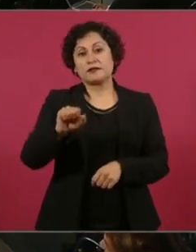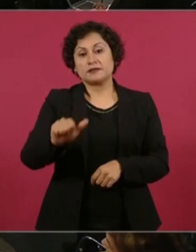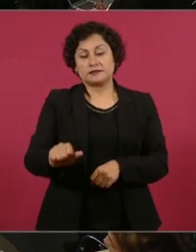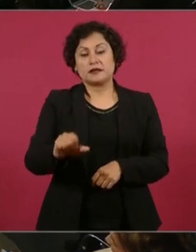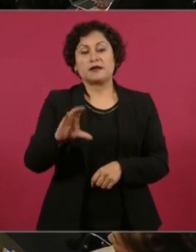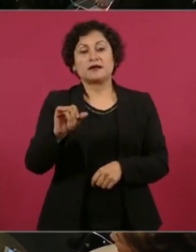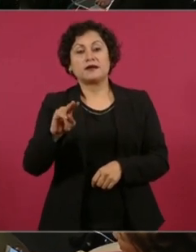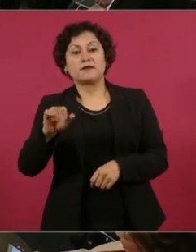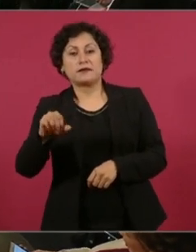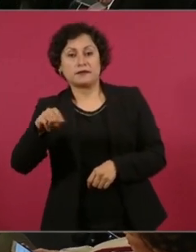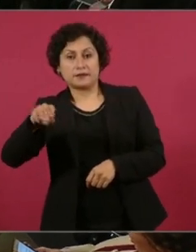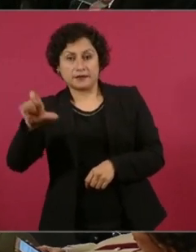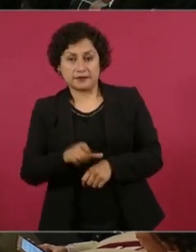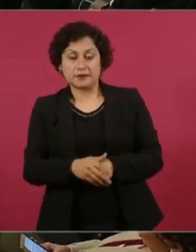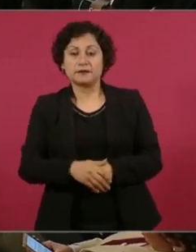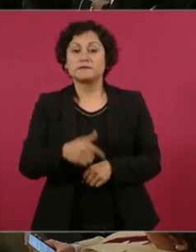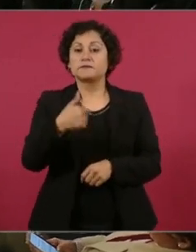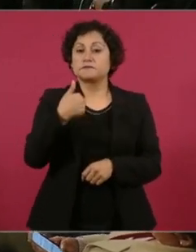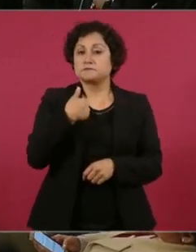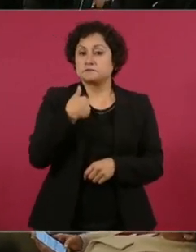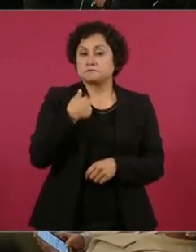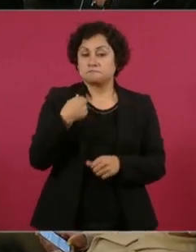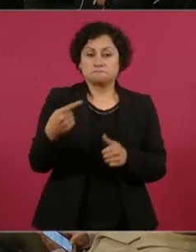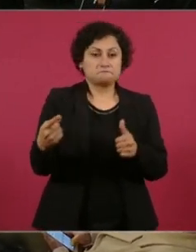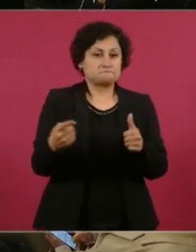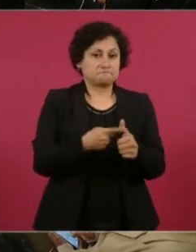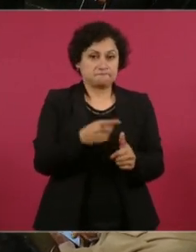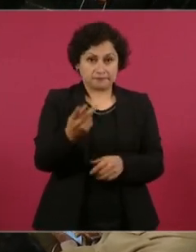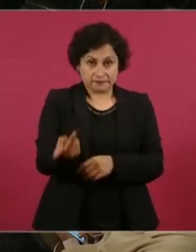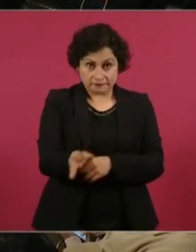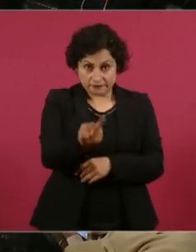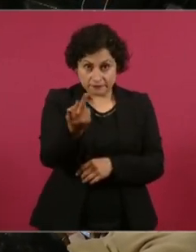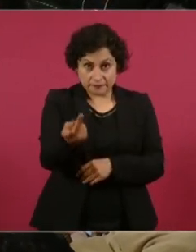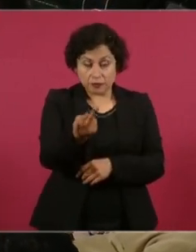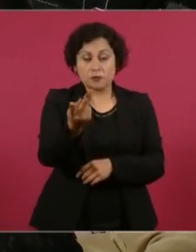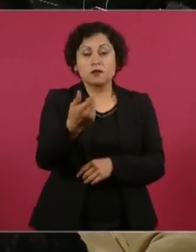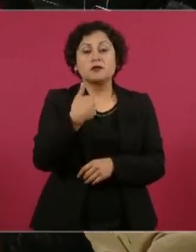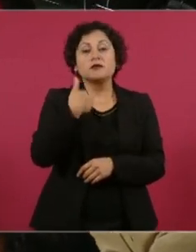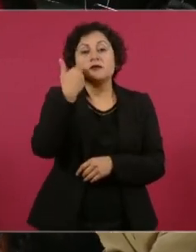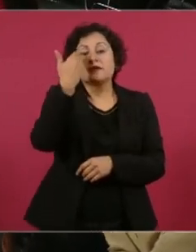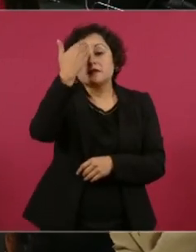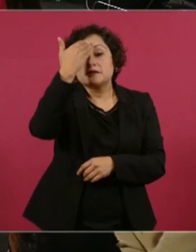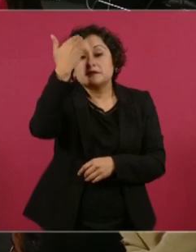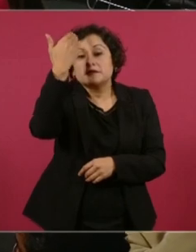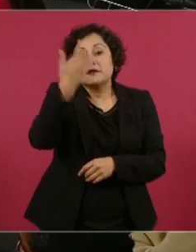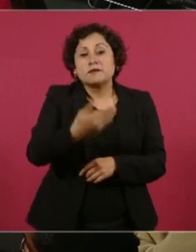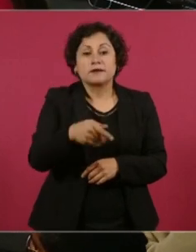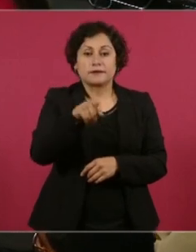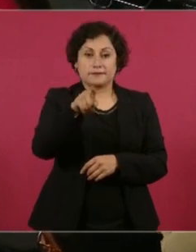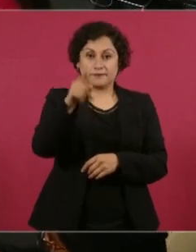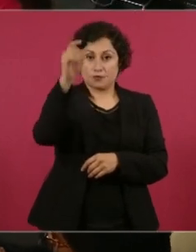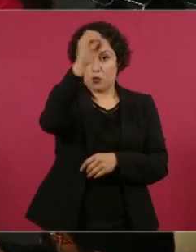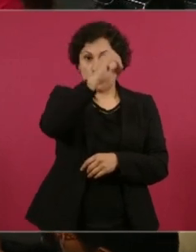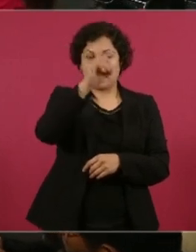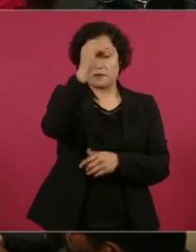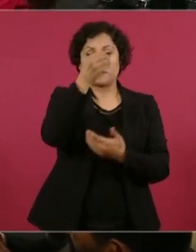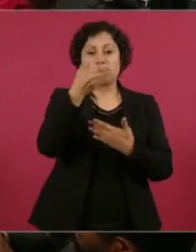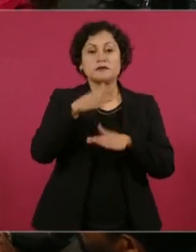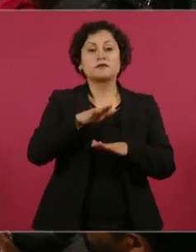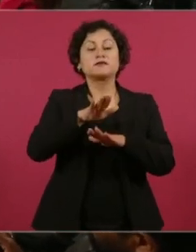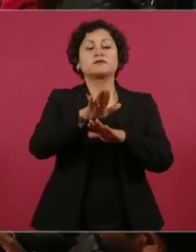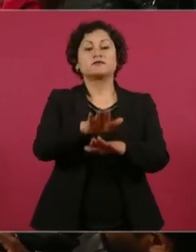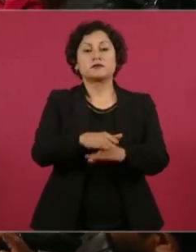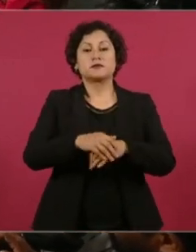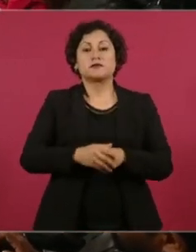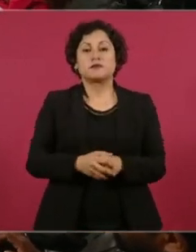MX. Mi primera pregunta, bueno, más que nada es conocer su opinión acerca de la invitación que le